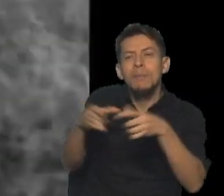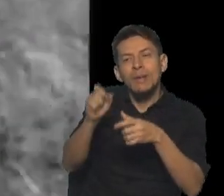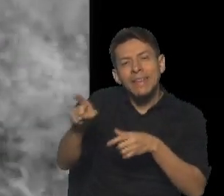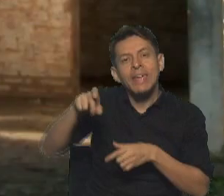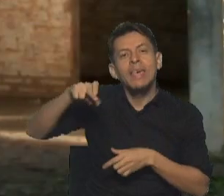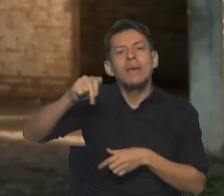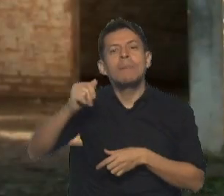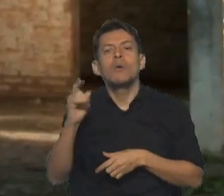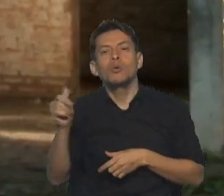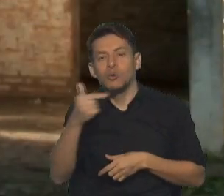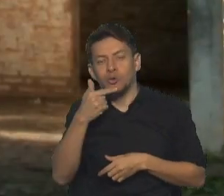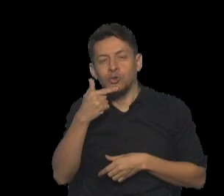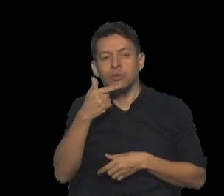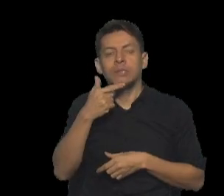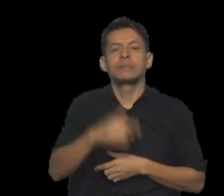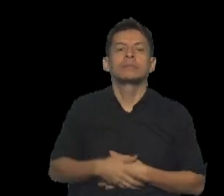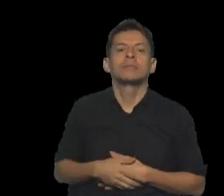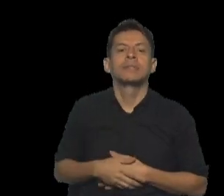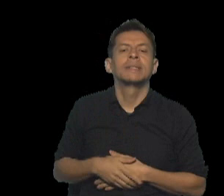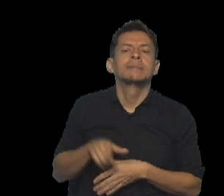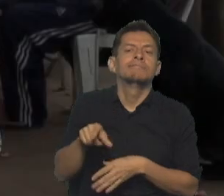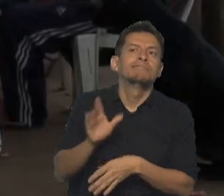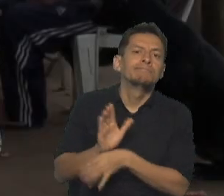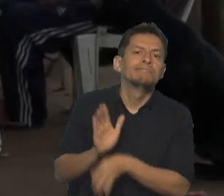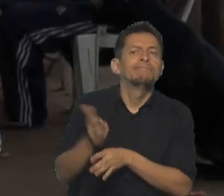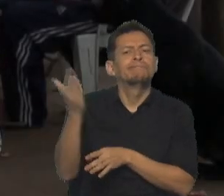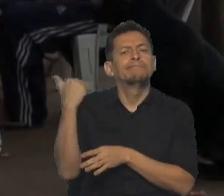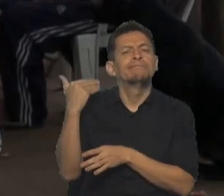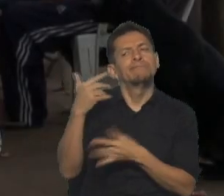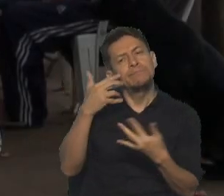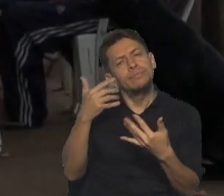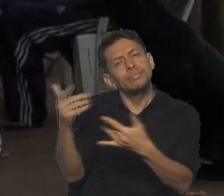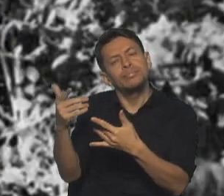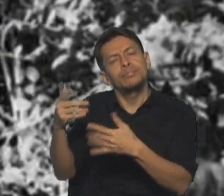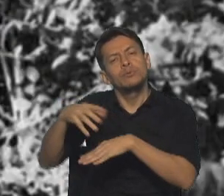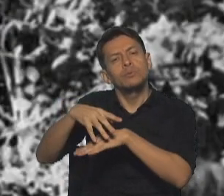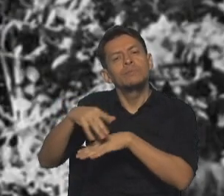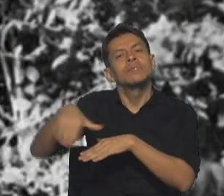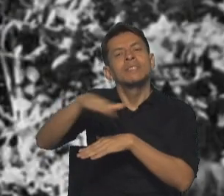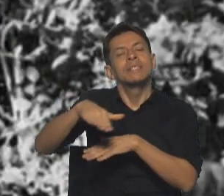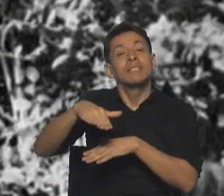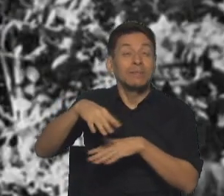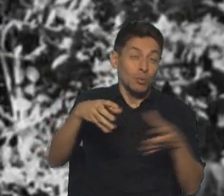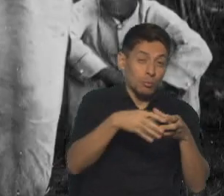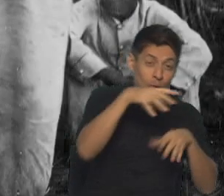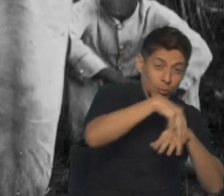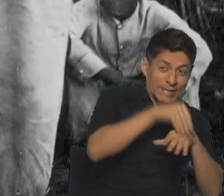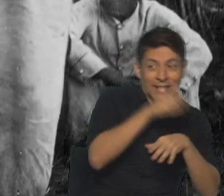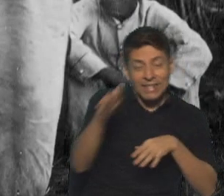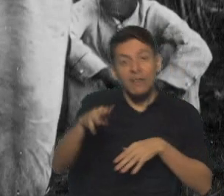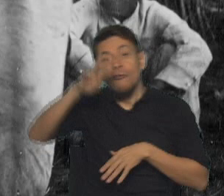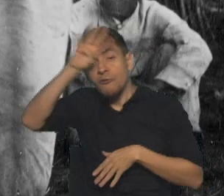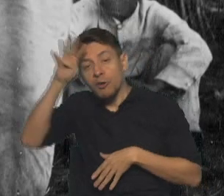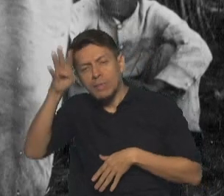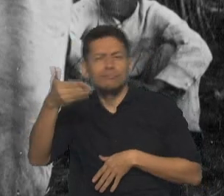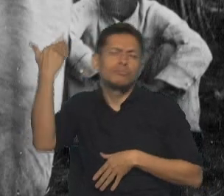Pauls presenta recreando lo que fue una expedición sueca en Formosa hace muchos años, una expedición que nos va